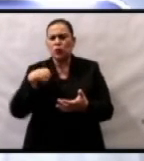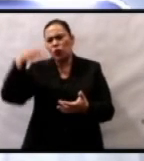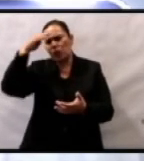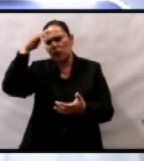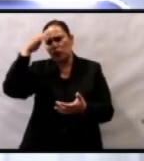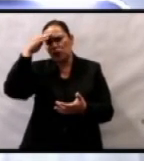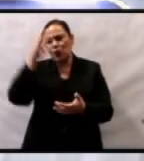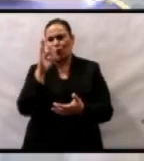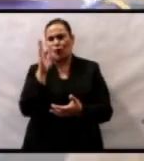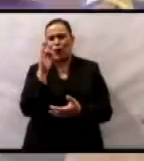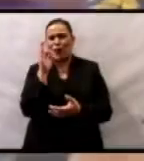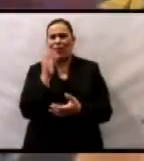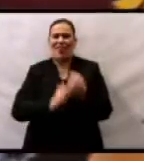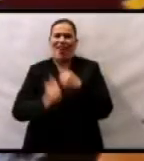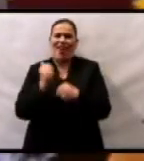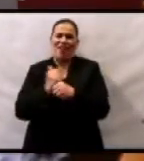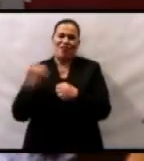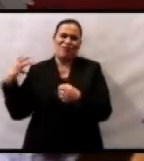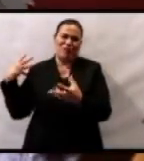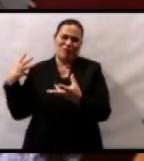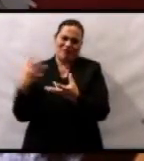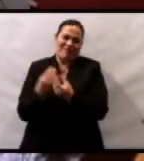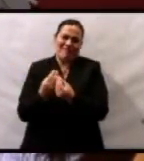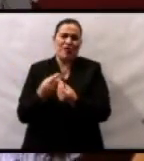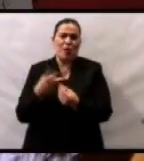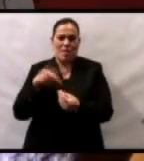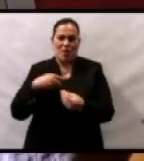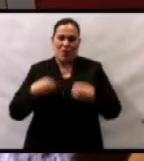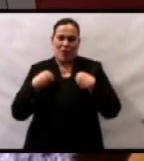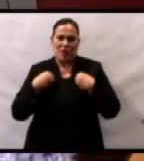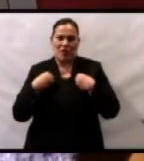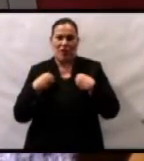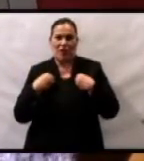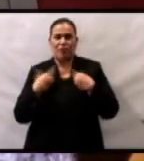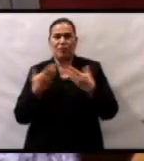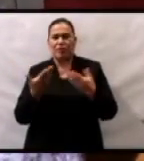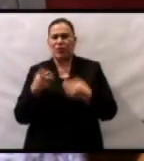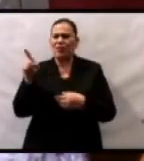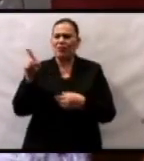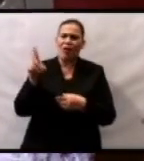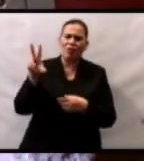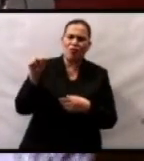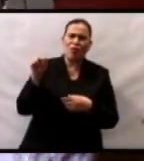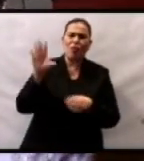cuarentones de mi generación y muchos más, Chacho no me dejará mentir, que